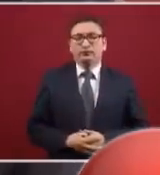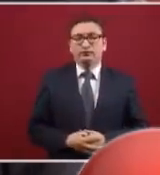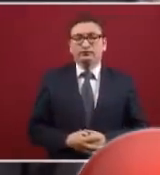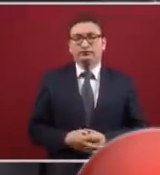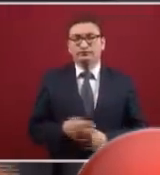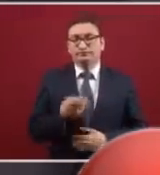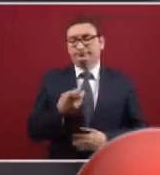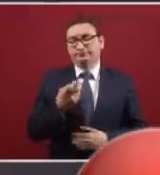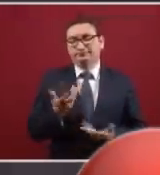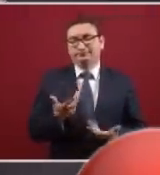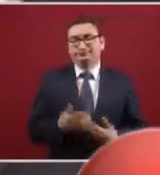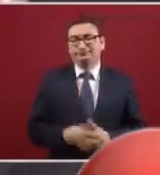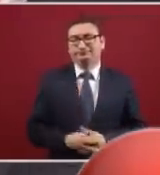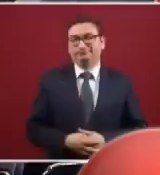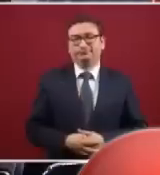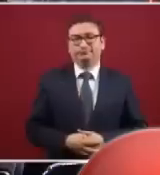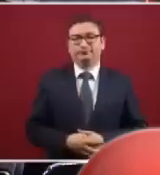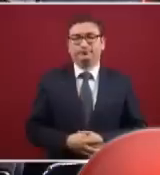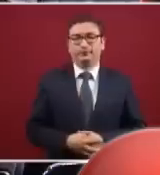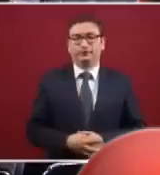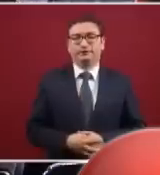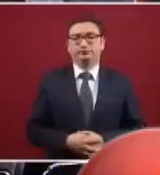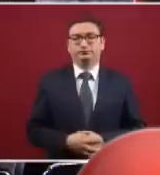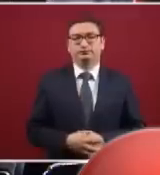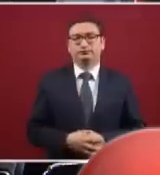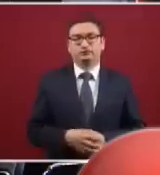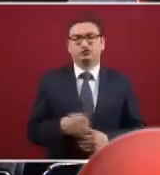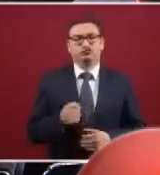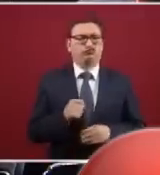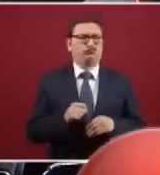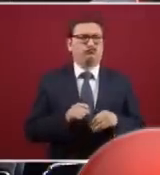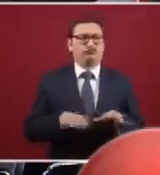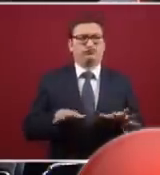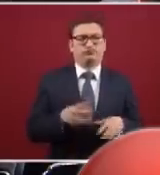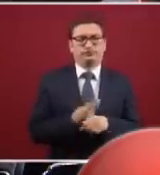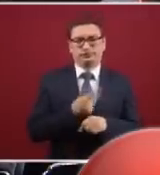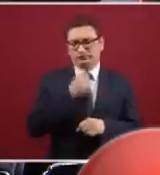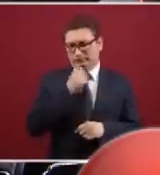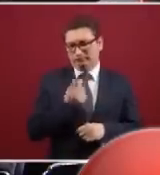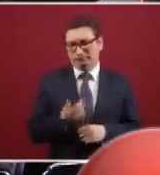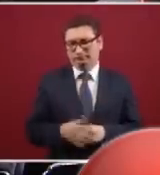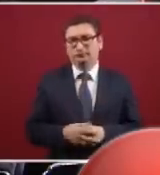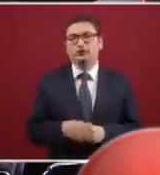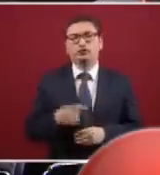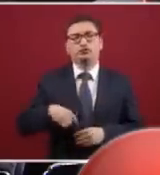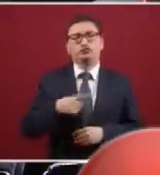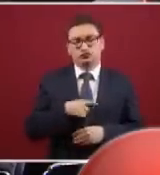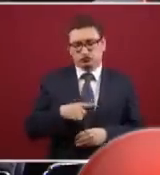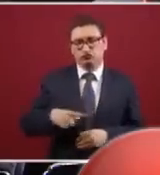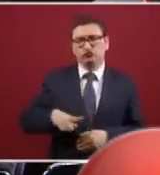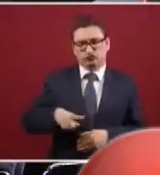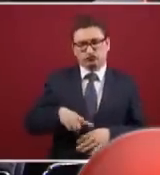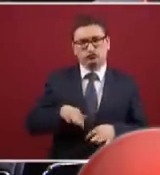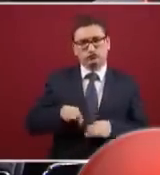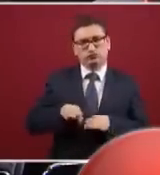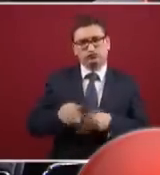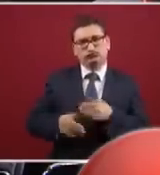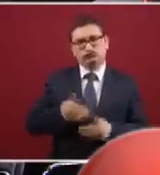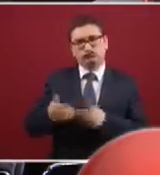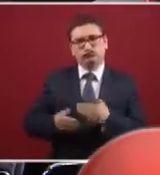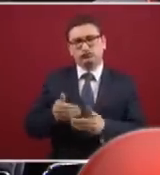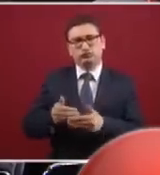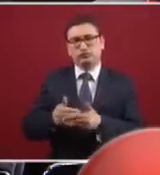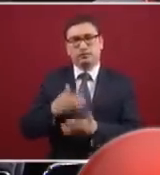y eso pues no tiene mucho efecto, no detiene